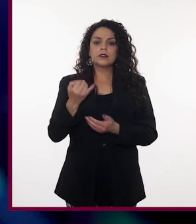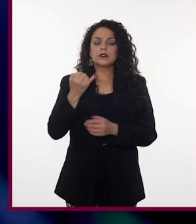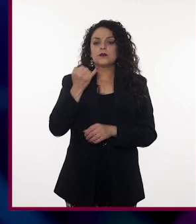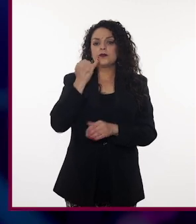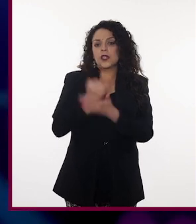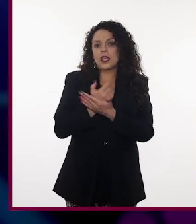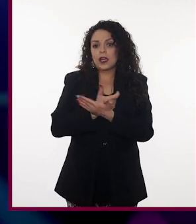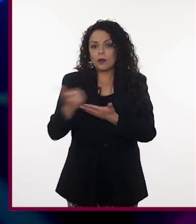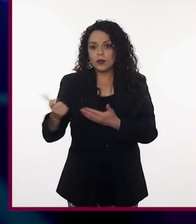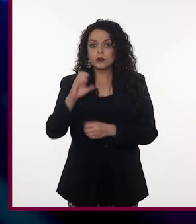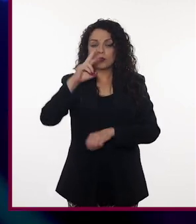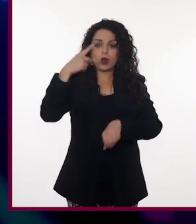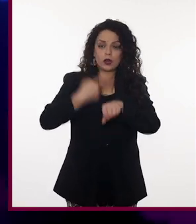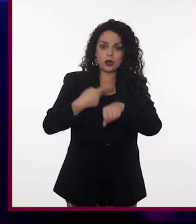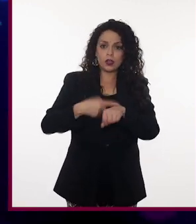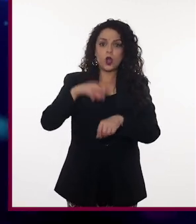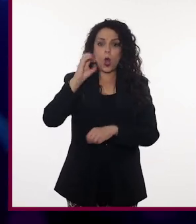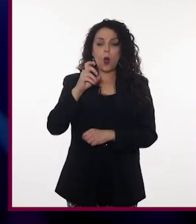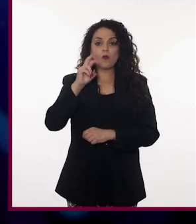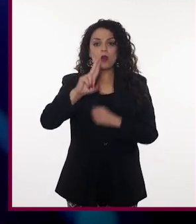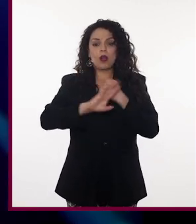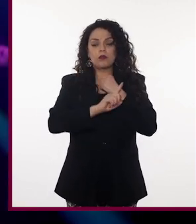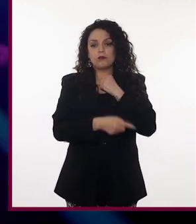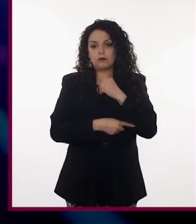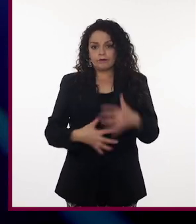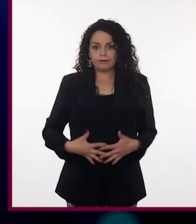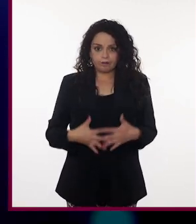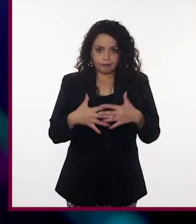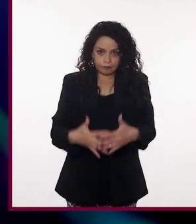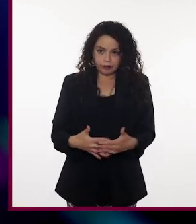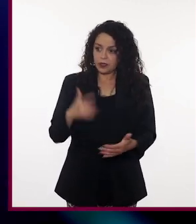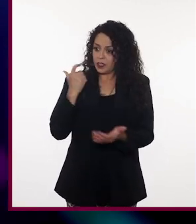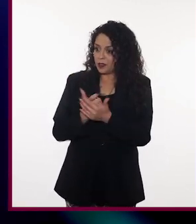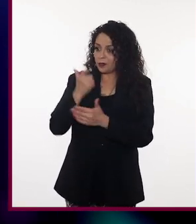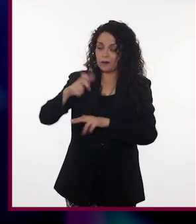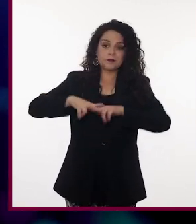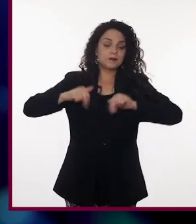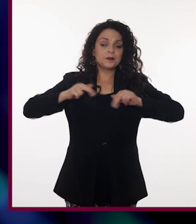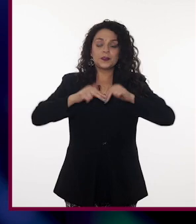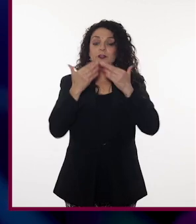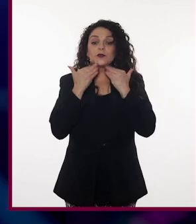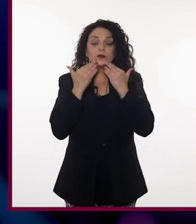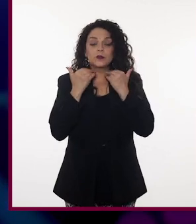ya sea por enfermedad o por maternidad pagadas, entre otro